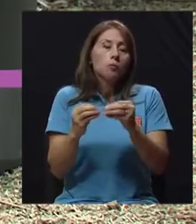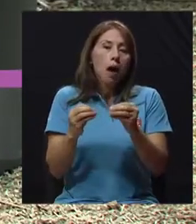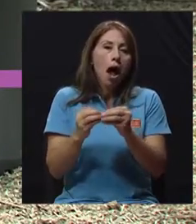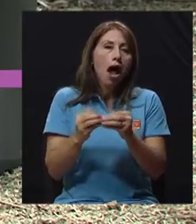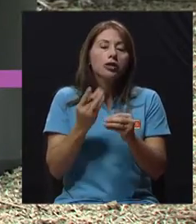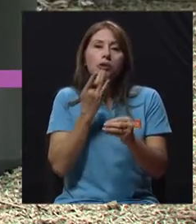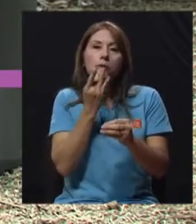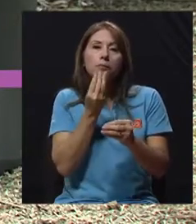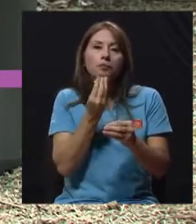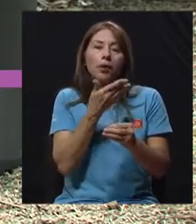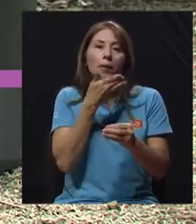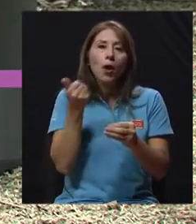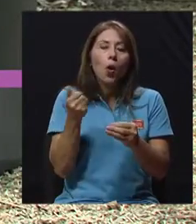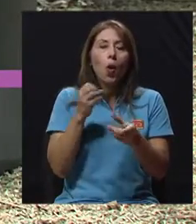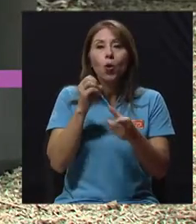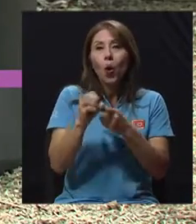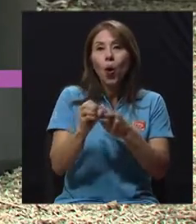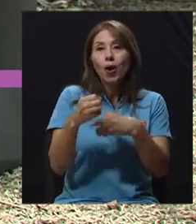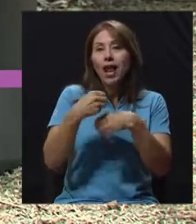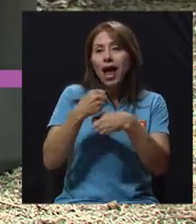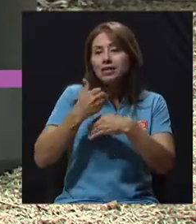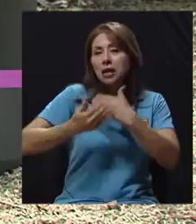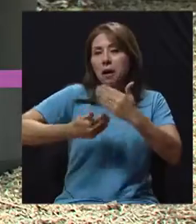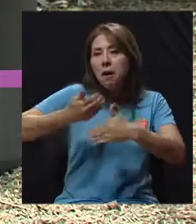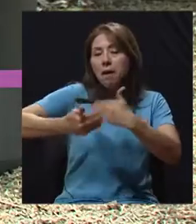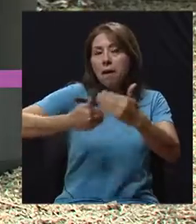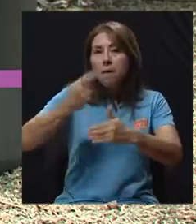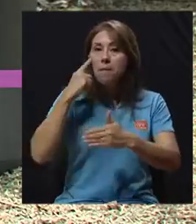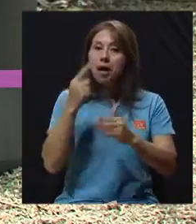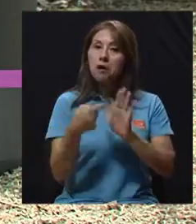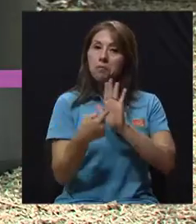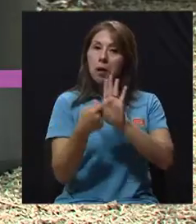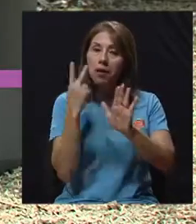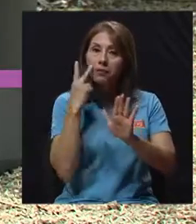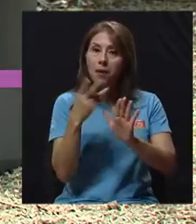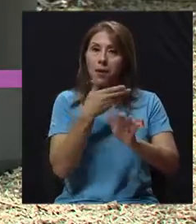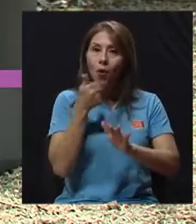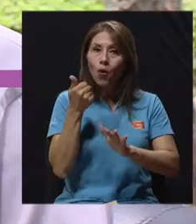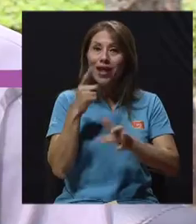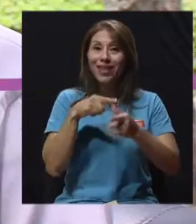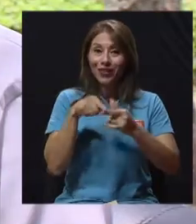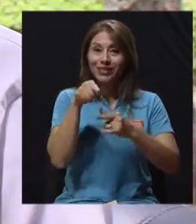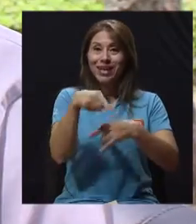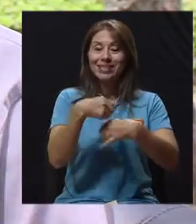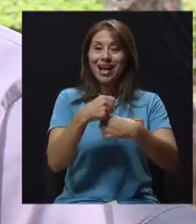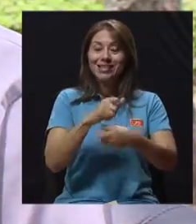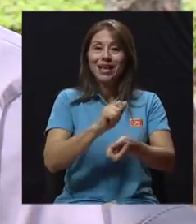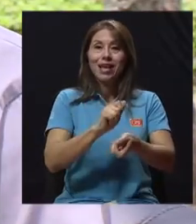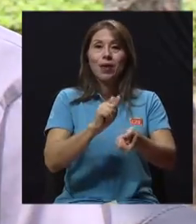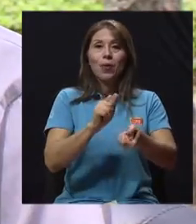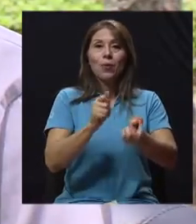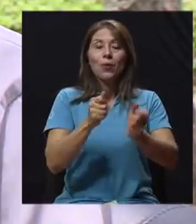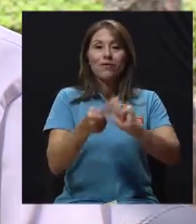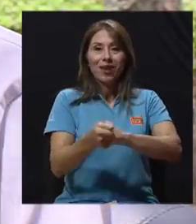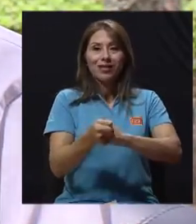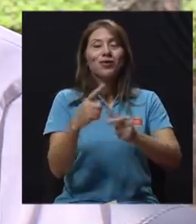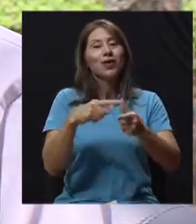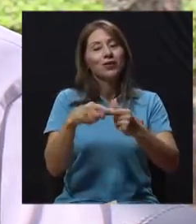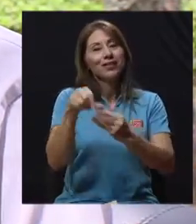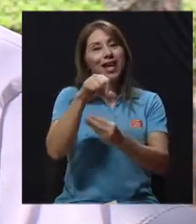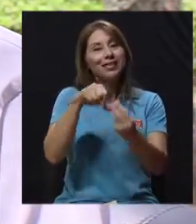su producto sepa mejor o para que tenga una presentación mejor. Entonces, a la hora de modificación, de esa modificación hace esos aceites que sean